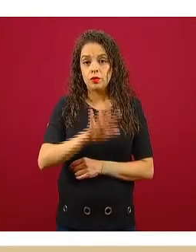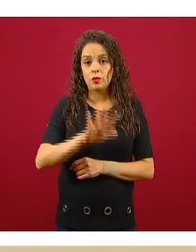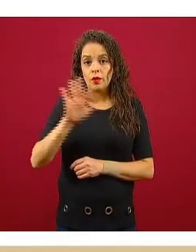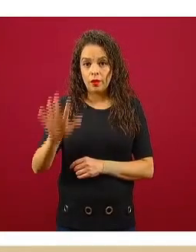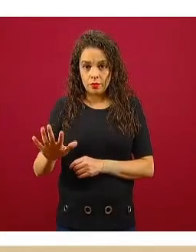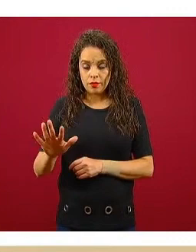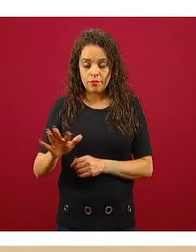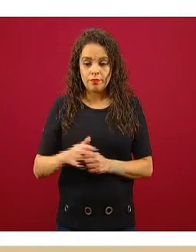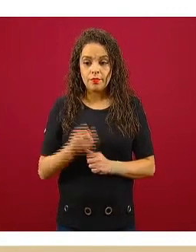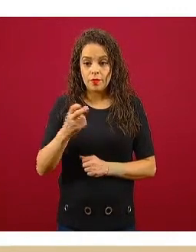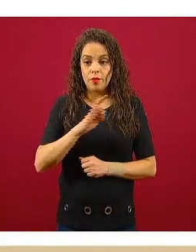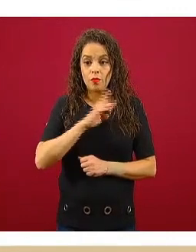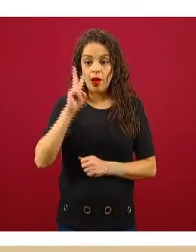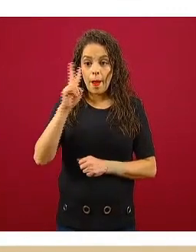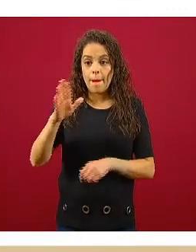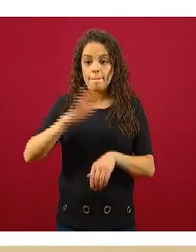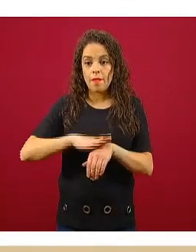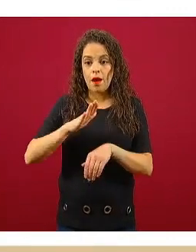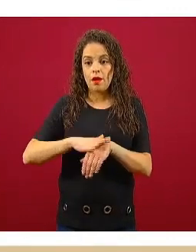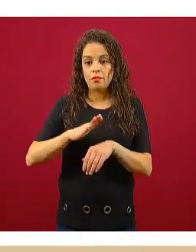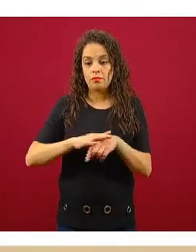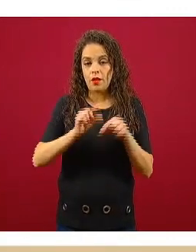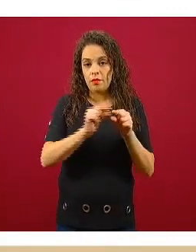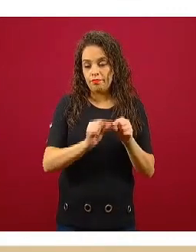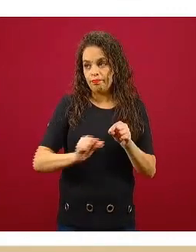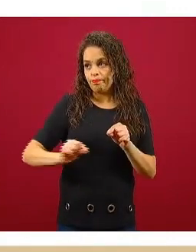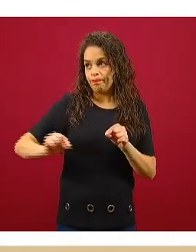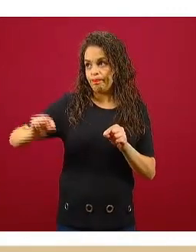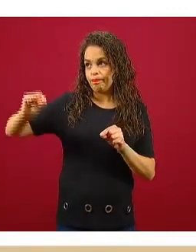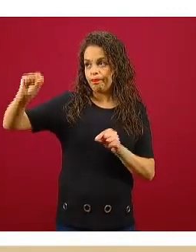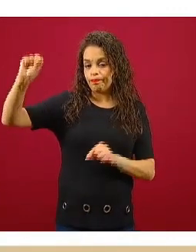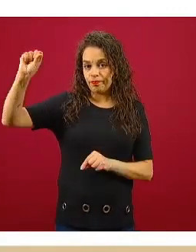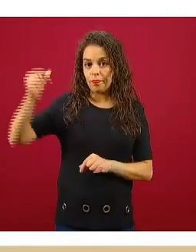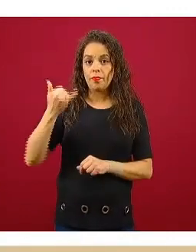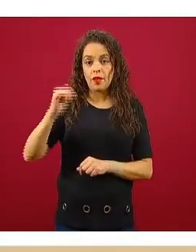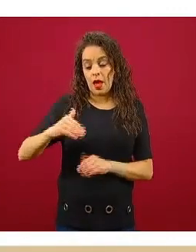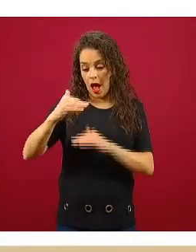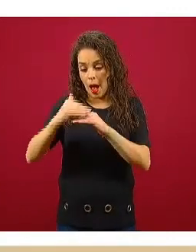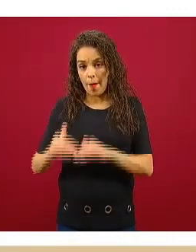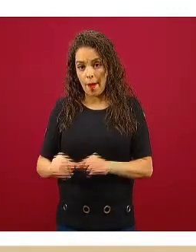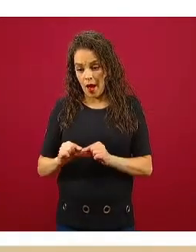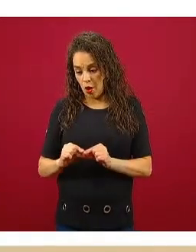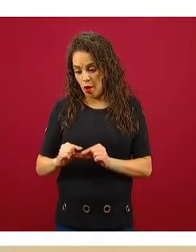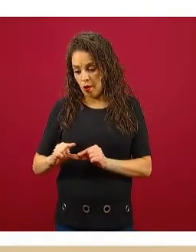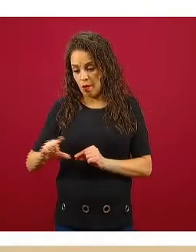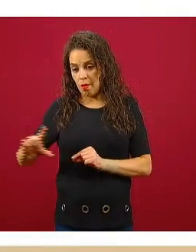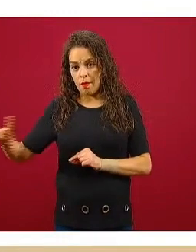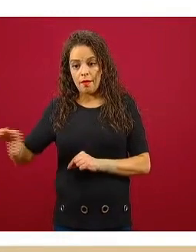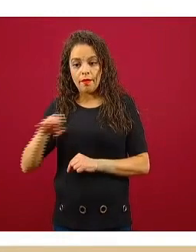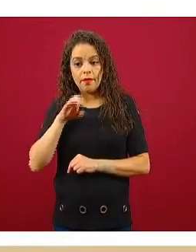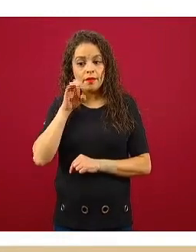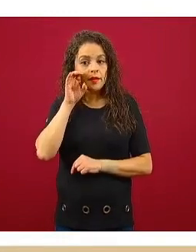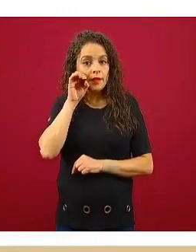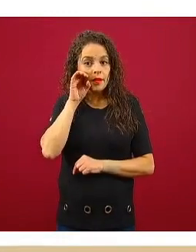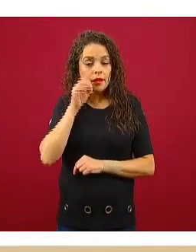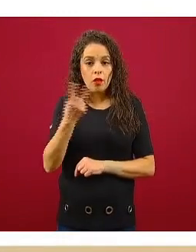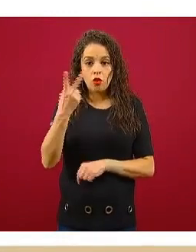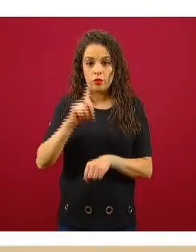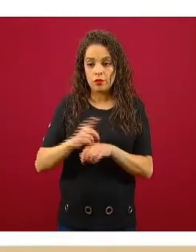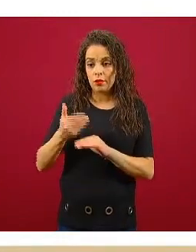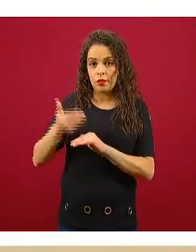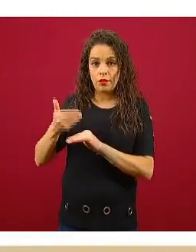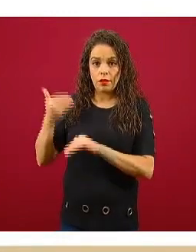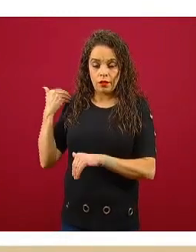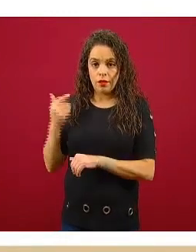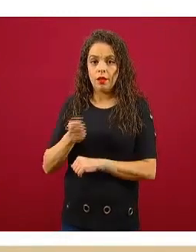3.455, y podemos ver cómo se incrementó la barra de color naranja en la parte inferior en relación a los 2 días previos, que representaban,